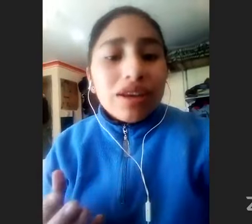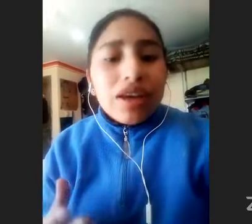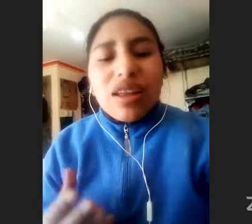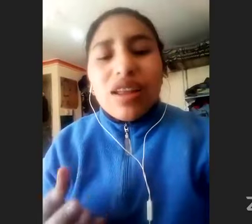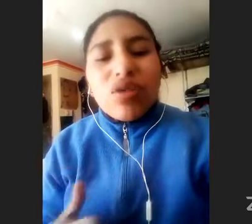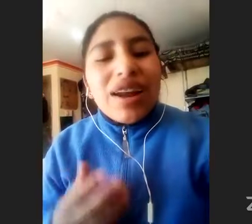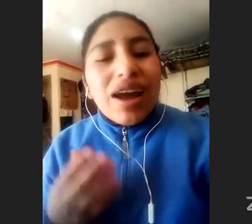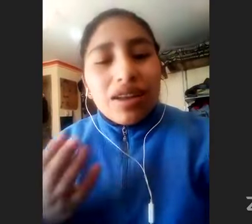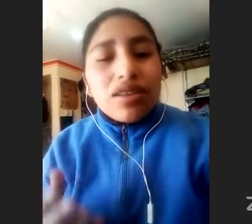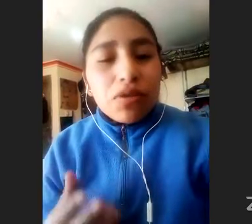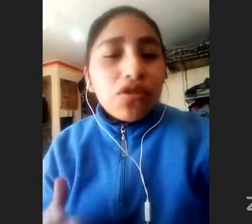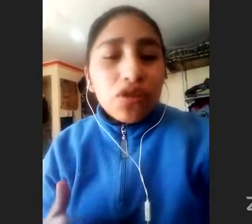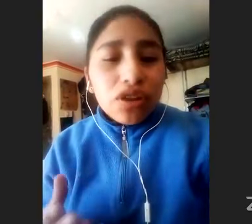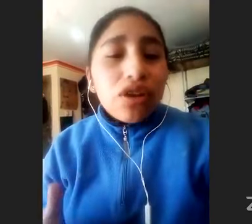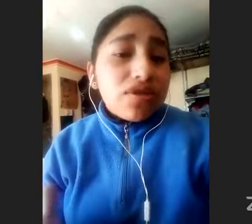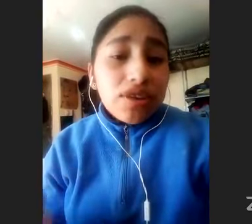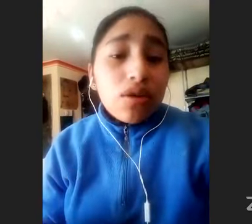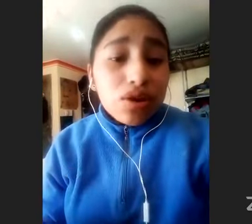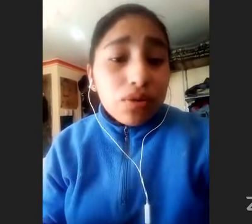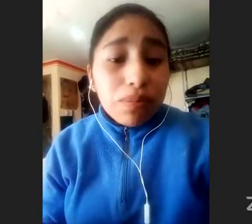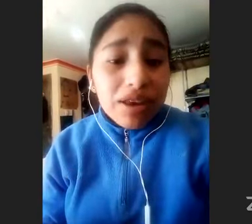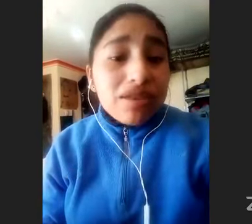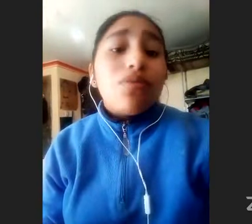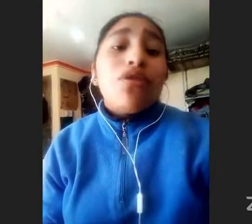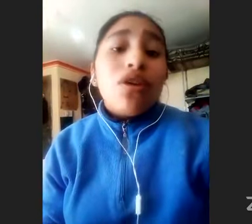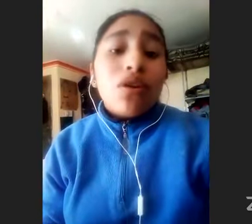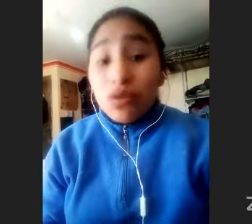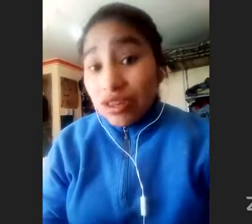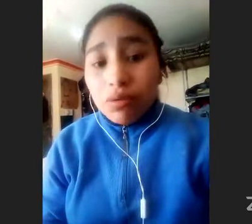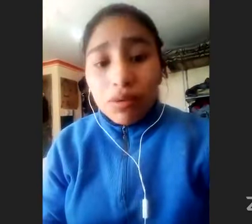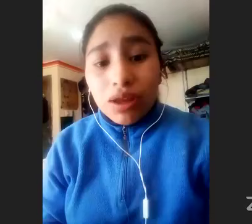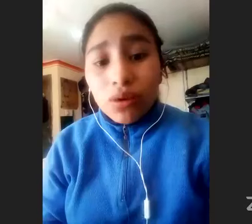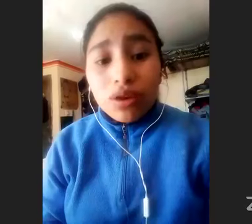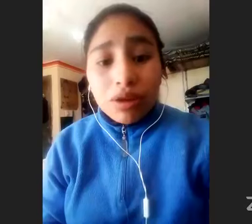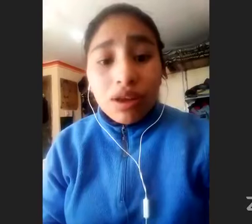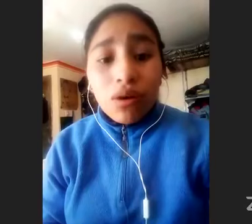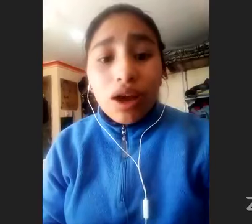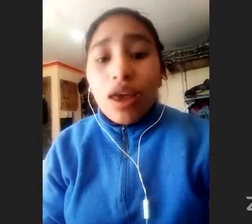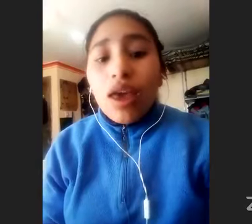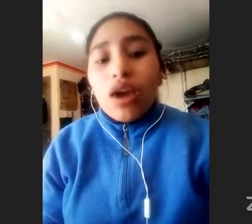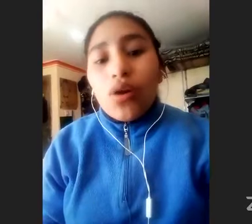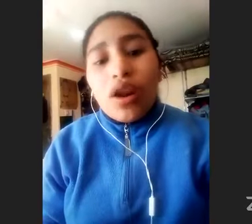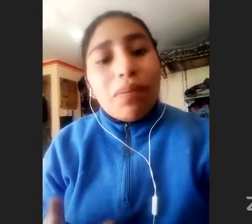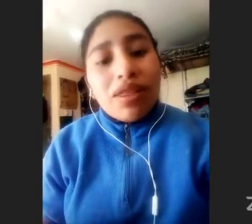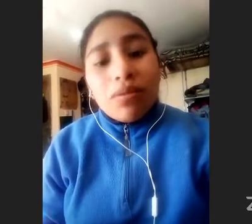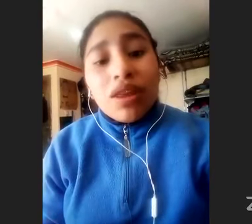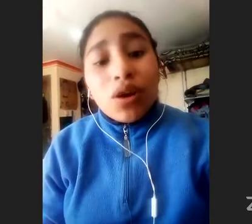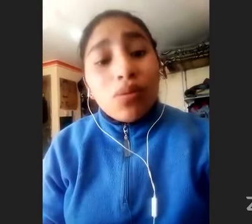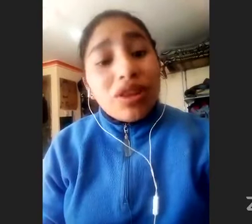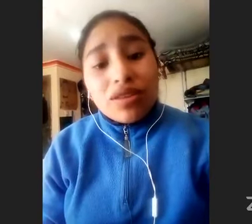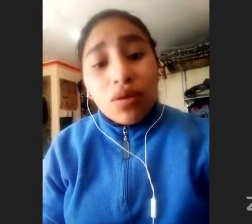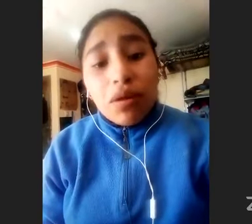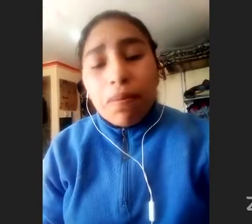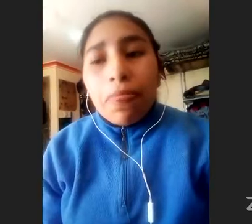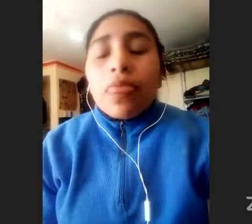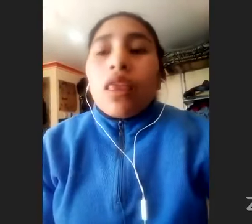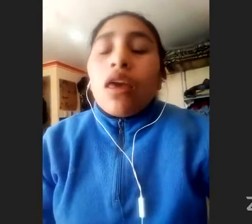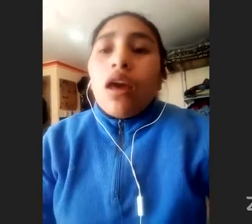líder tener un análisis profundo de lo que sucede en nuestro país como como se está viviendo justamente ahora con la pandemia del cob y